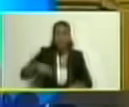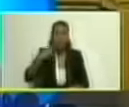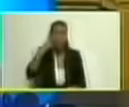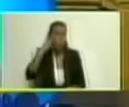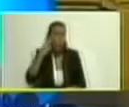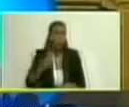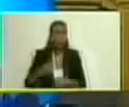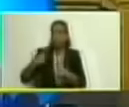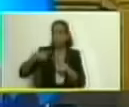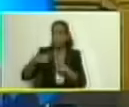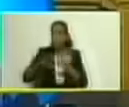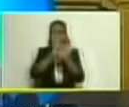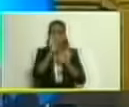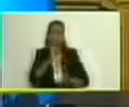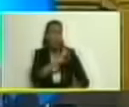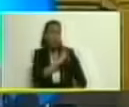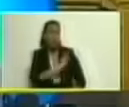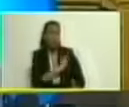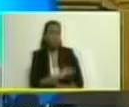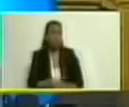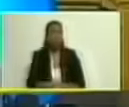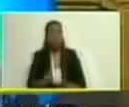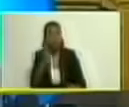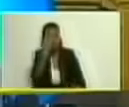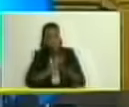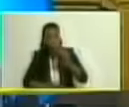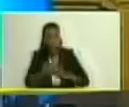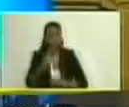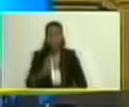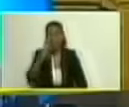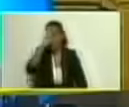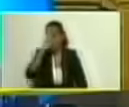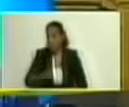y donde se pueda establecer relaciones de respeto y de igualdad